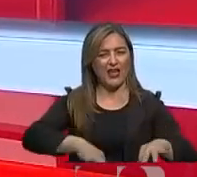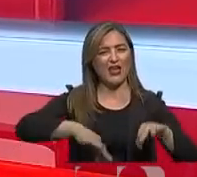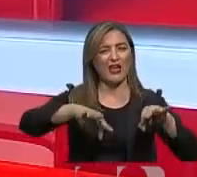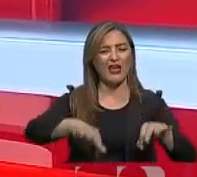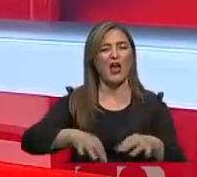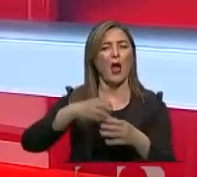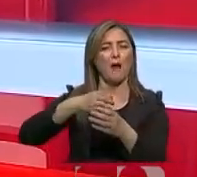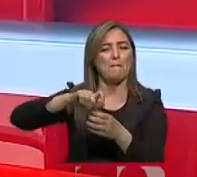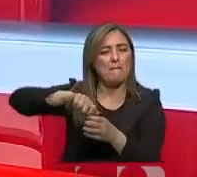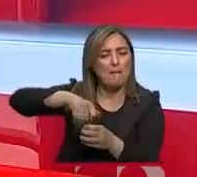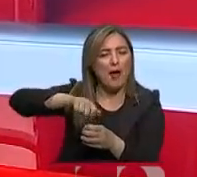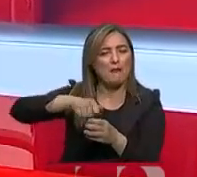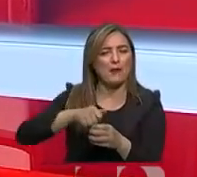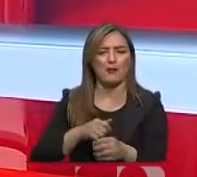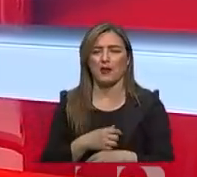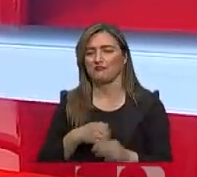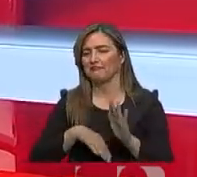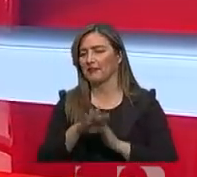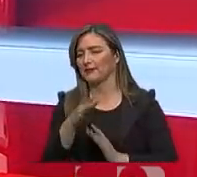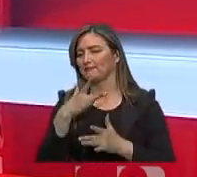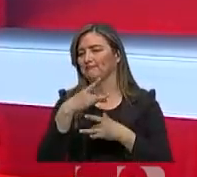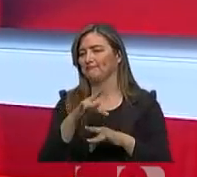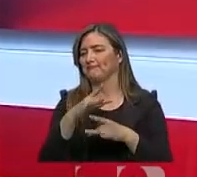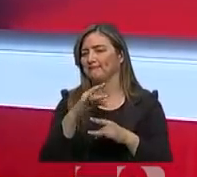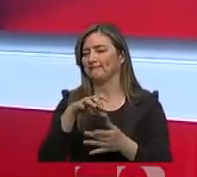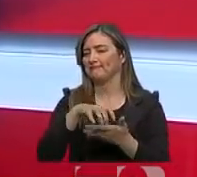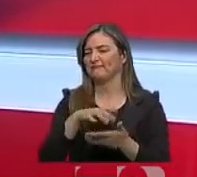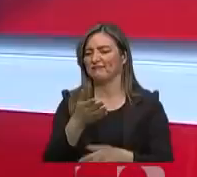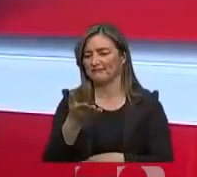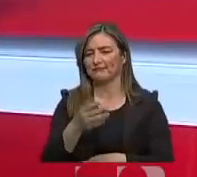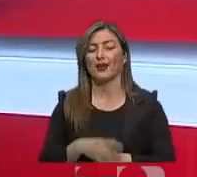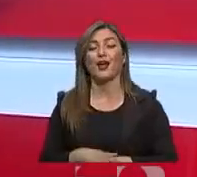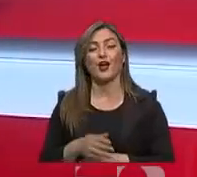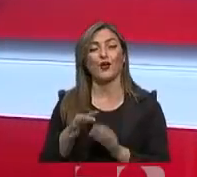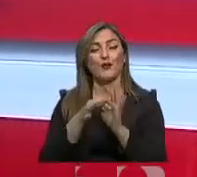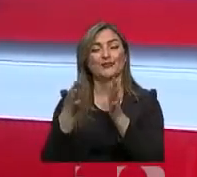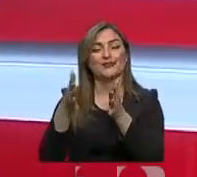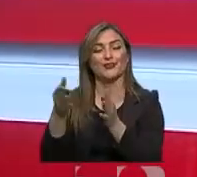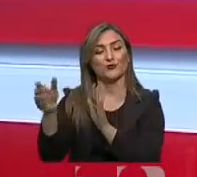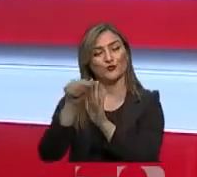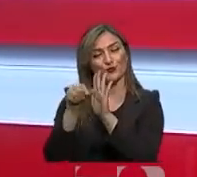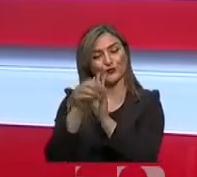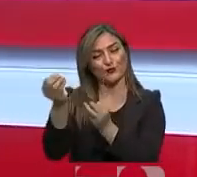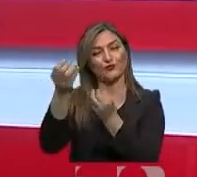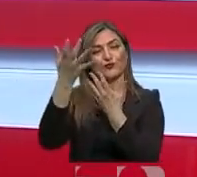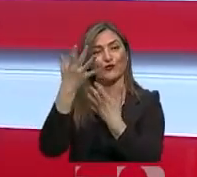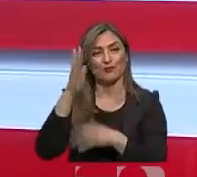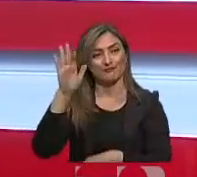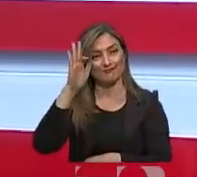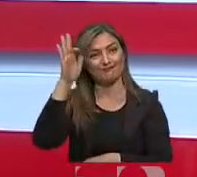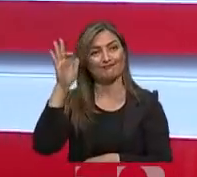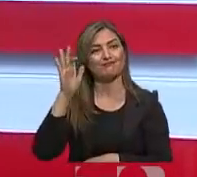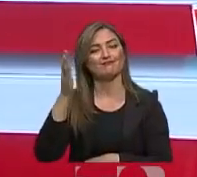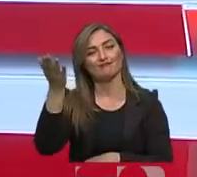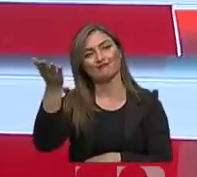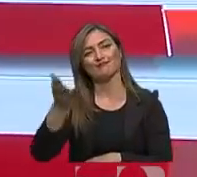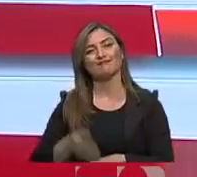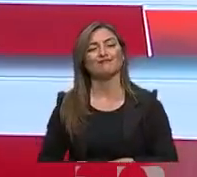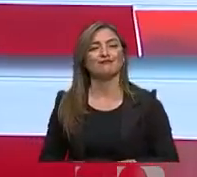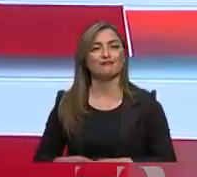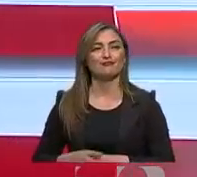en la provincia de La Suay. Nuestra compañera Edith Jacome nos tiene todos los detalles de esta información desde la provincia de Tungurahua. Adelante,